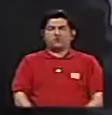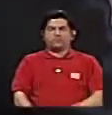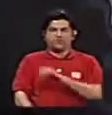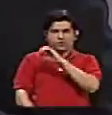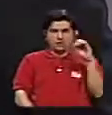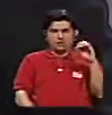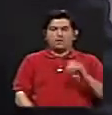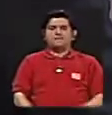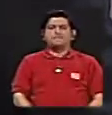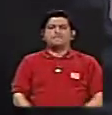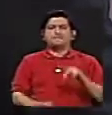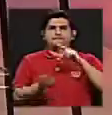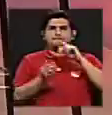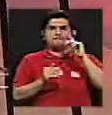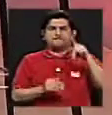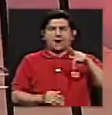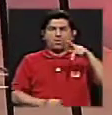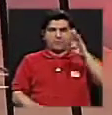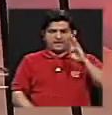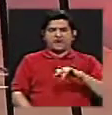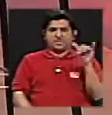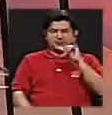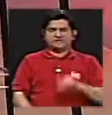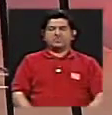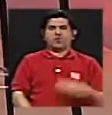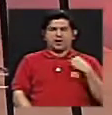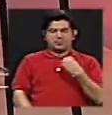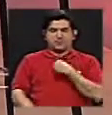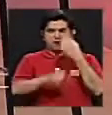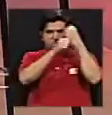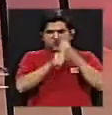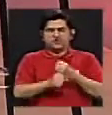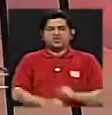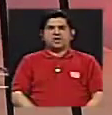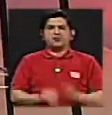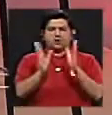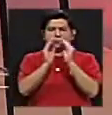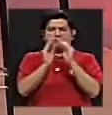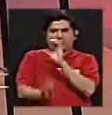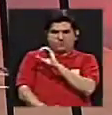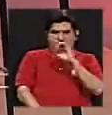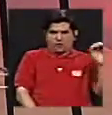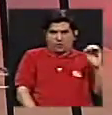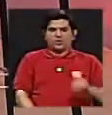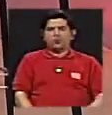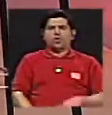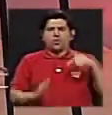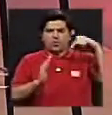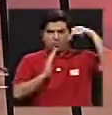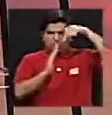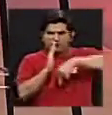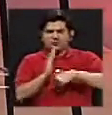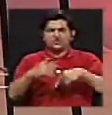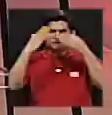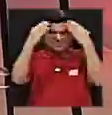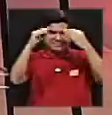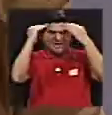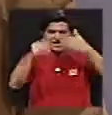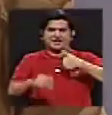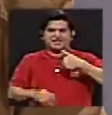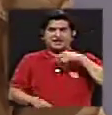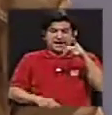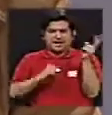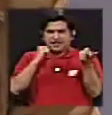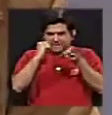Paul Brenes, también integrante del Foro Fundador del Foro de Occidente, para profundizar en una información que traemos en